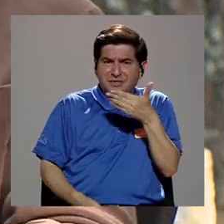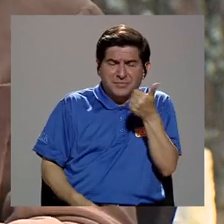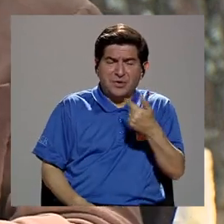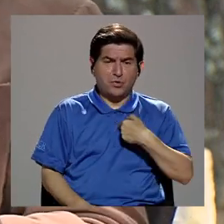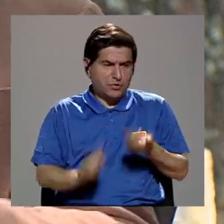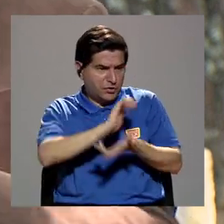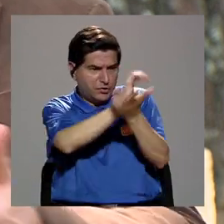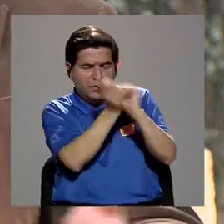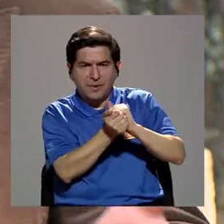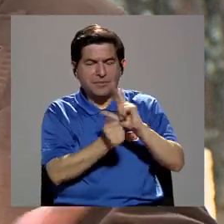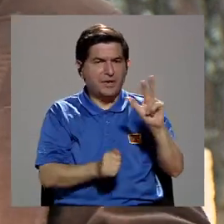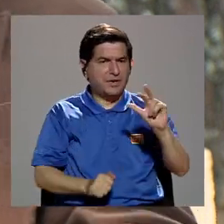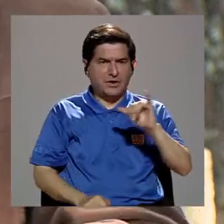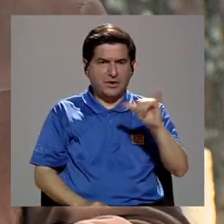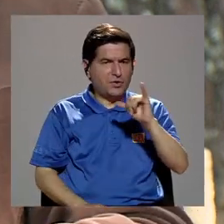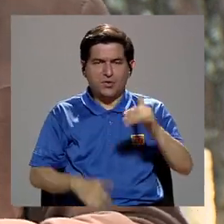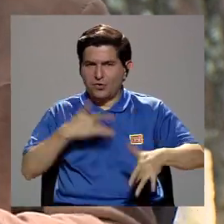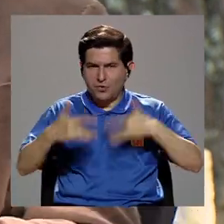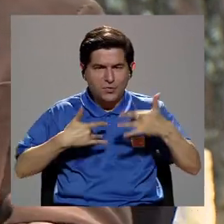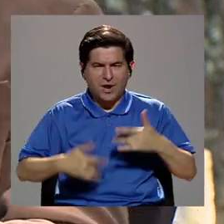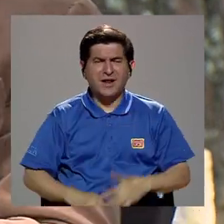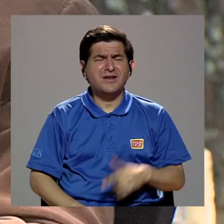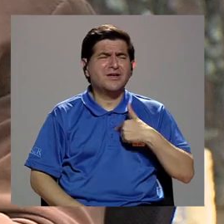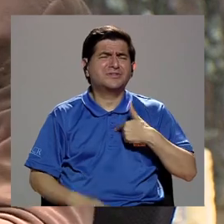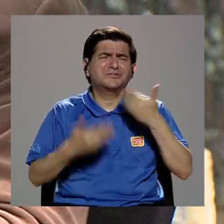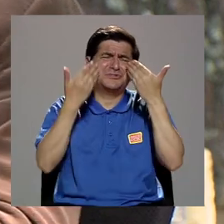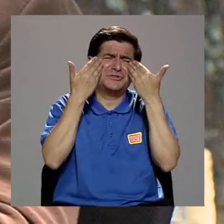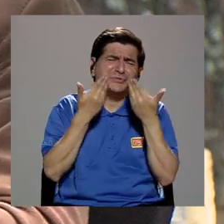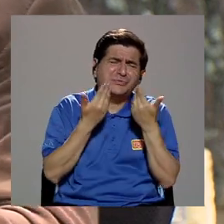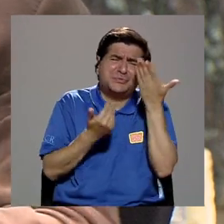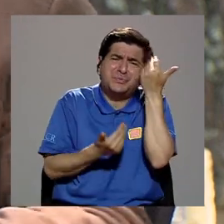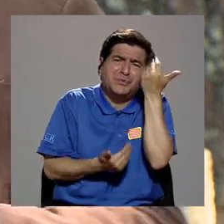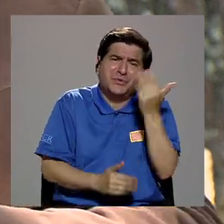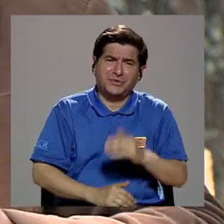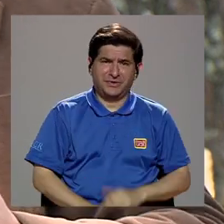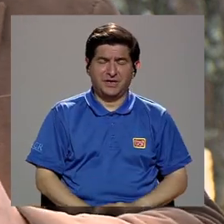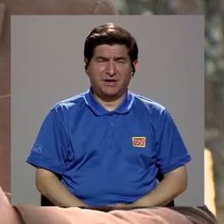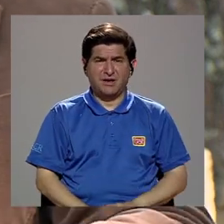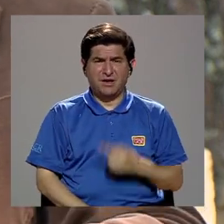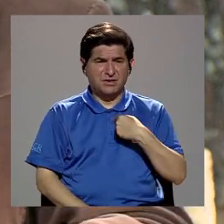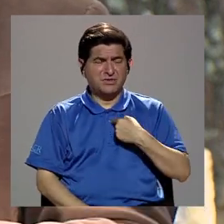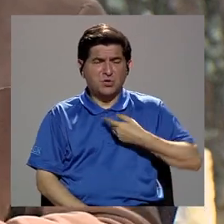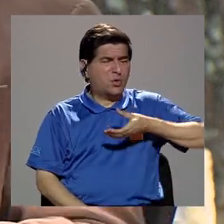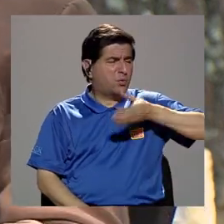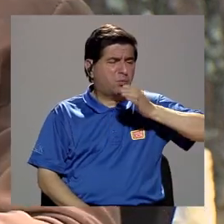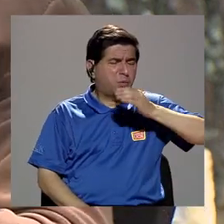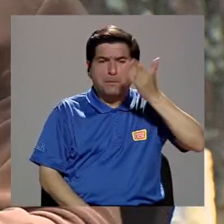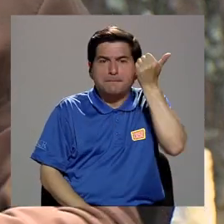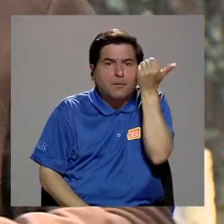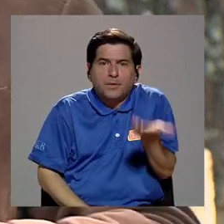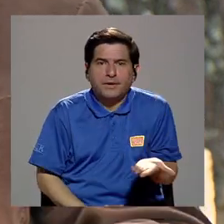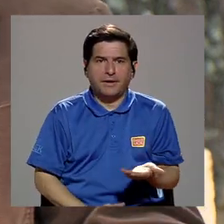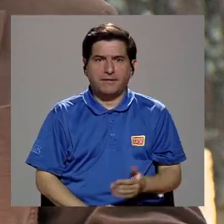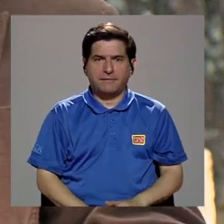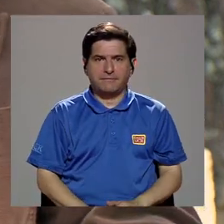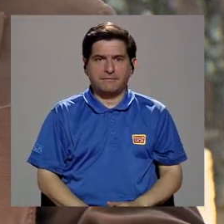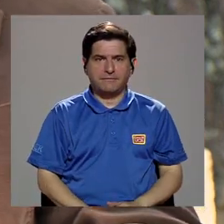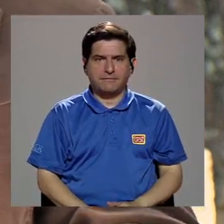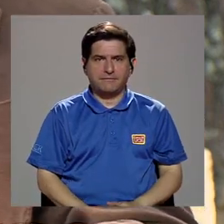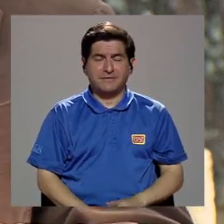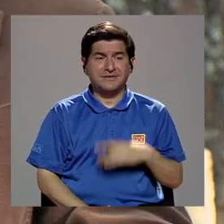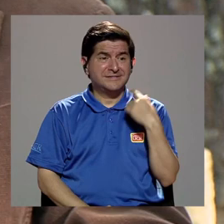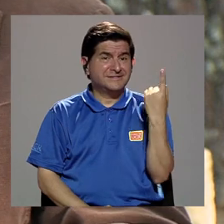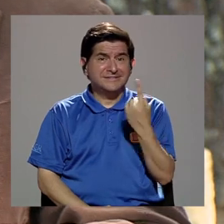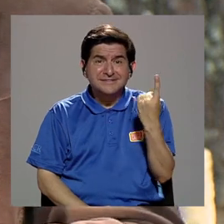¿Cómo cambio yo para no seguir sintiéndome así? ¿Por qué me siento triste tanto tiempo? ¿Por qué dejé de tomar líquido por tanto tiempo? Y